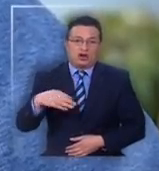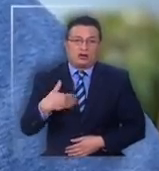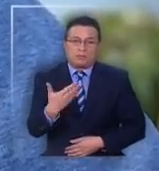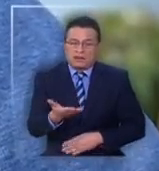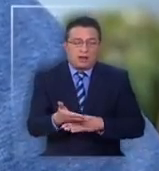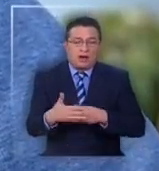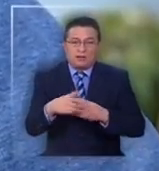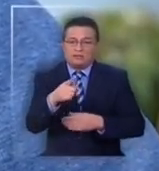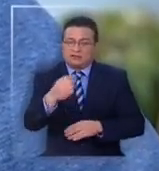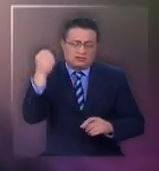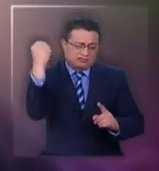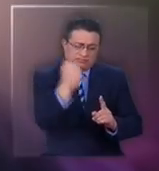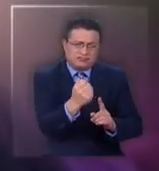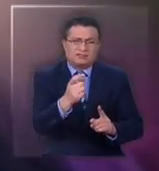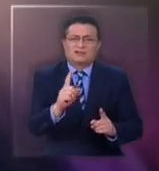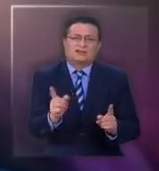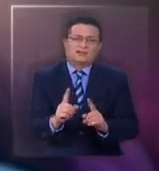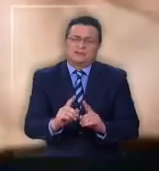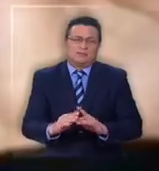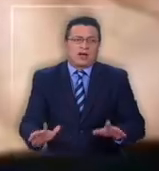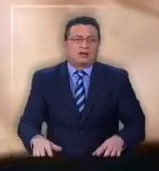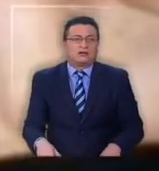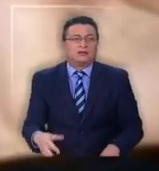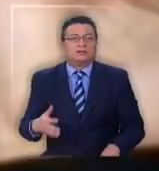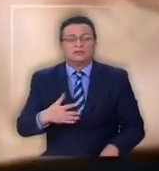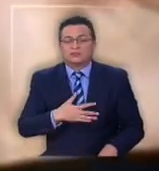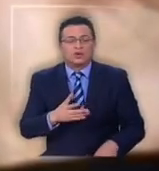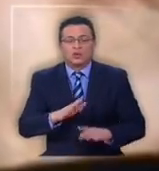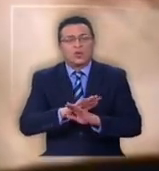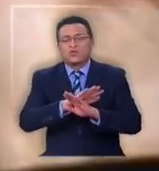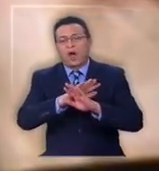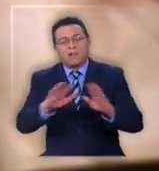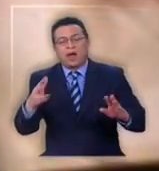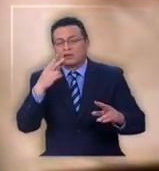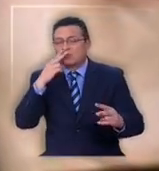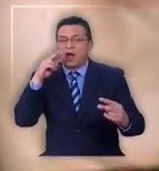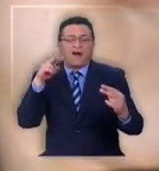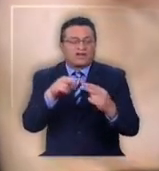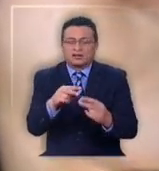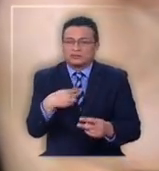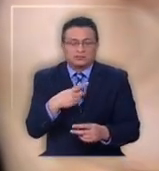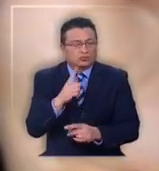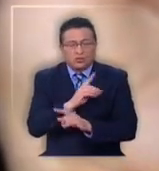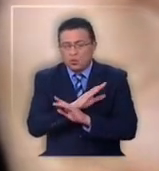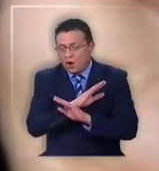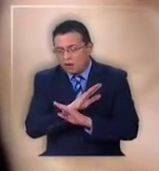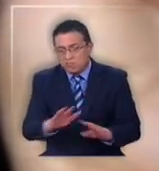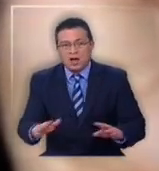Porque él no se merecía lo que le hicieron. Yo a mi hija nunca más la voy a ver, la niña.